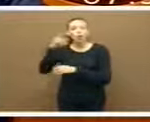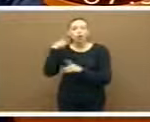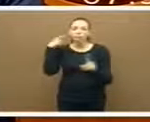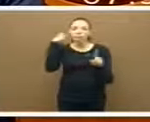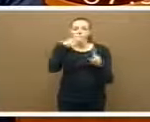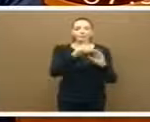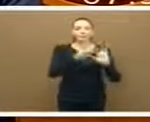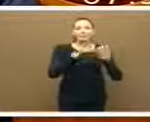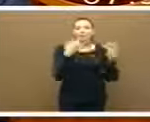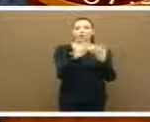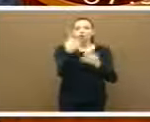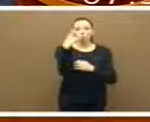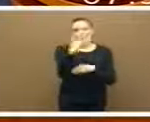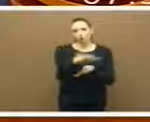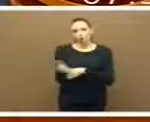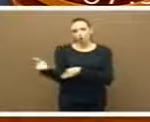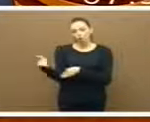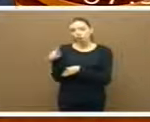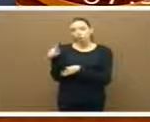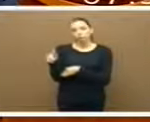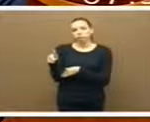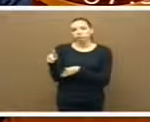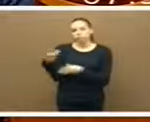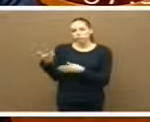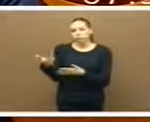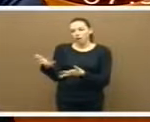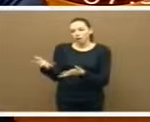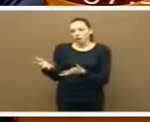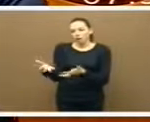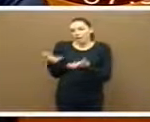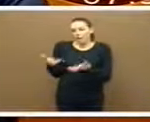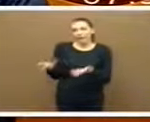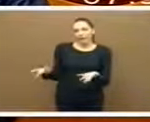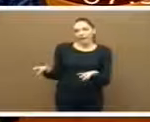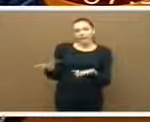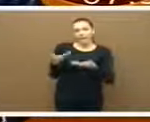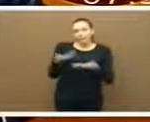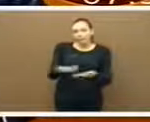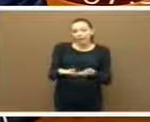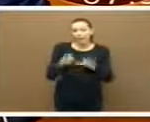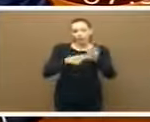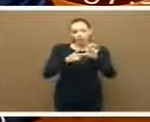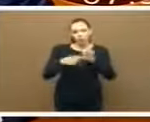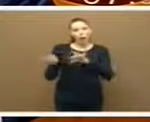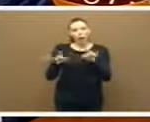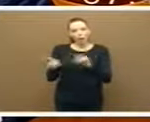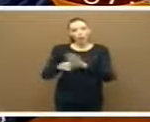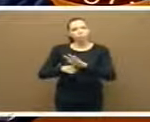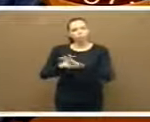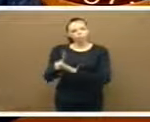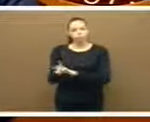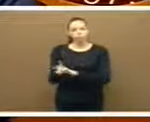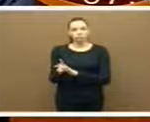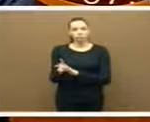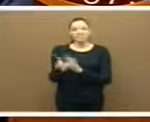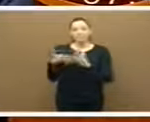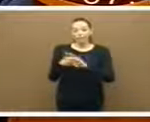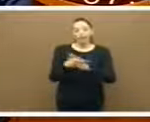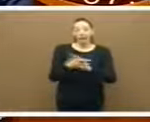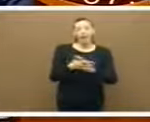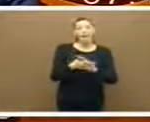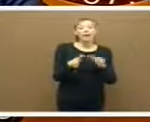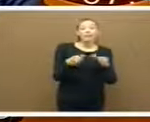riqueza, trabajo y ayudan a la conservación del medio natural en nuestra región. O sea, toda esta importante actividad que